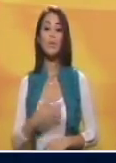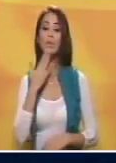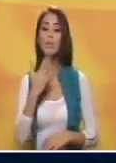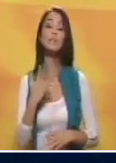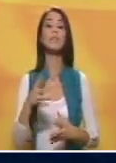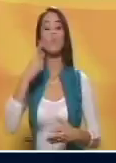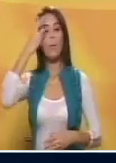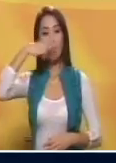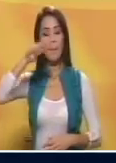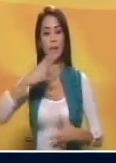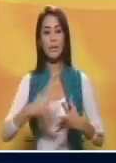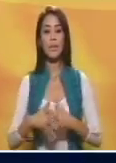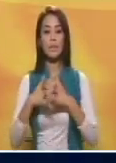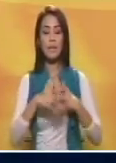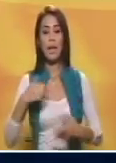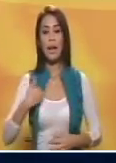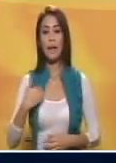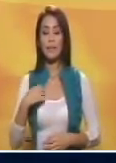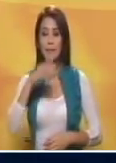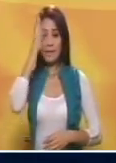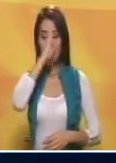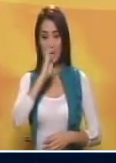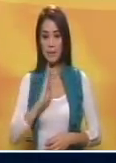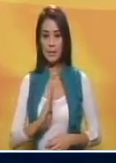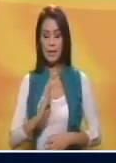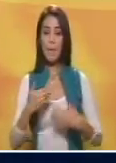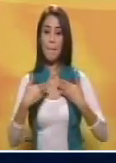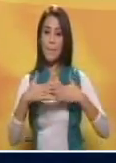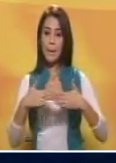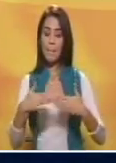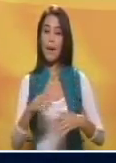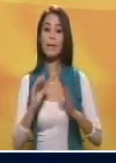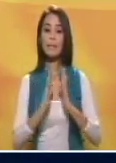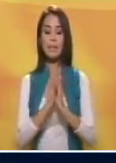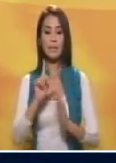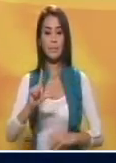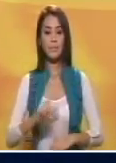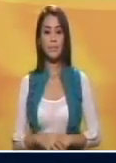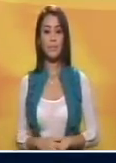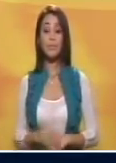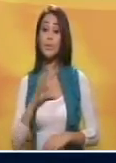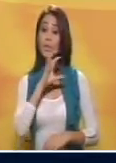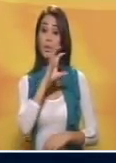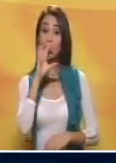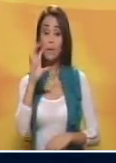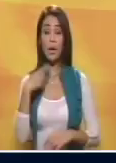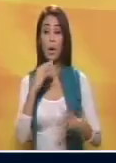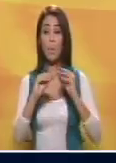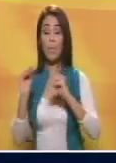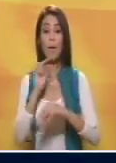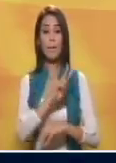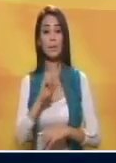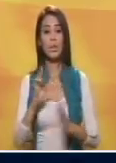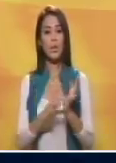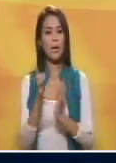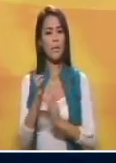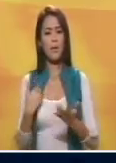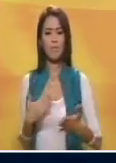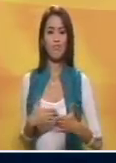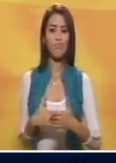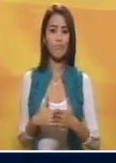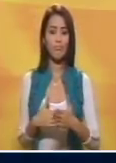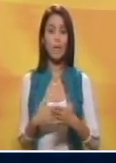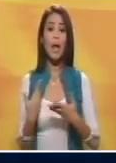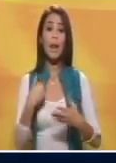México, Estados Unidos, Argentina, Brasil, Panamá y Santa Lucía. Estos países consideran que la convocatoria para el 22 de abril imposibilita